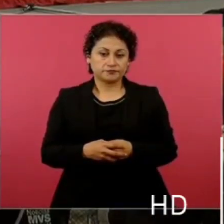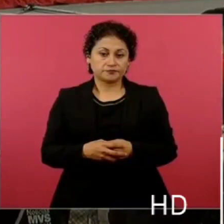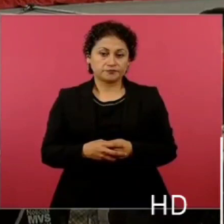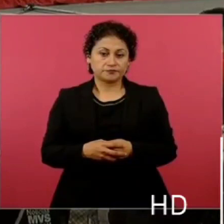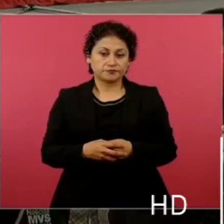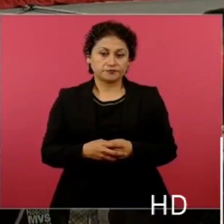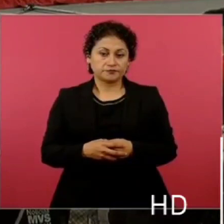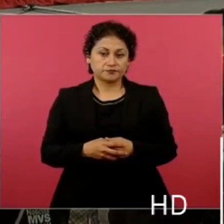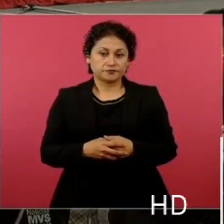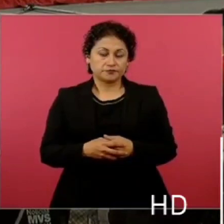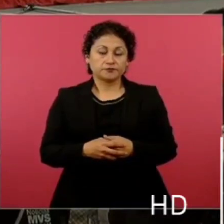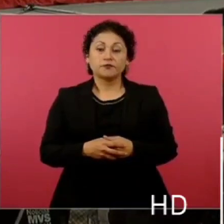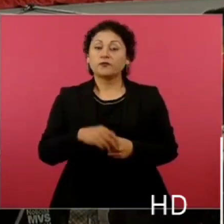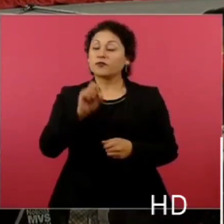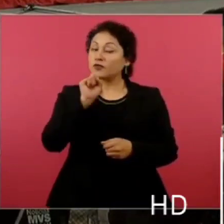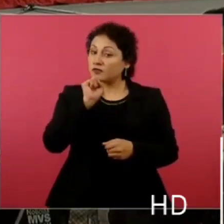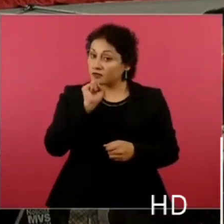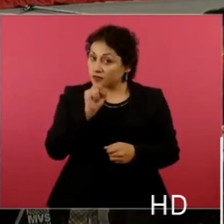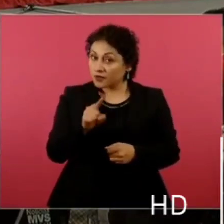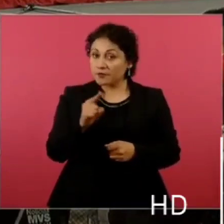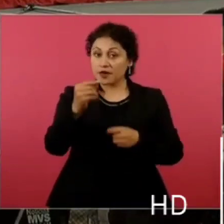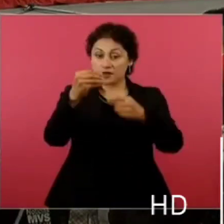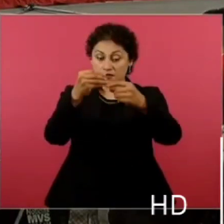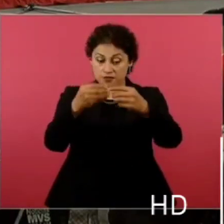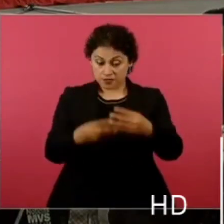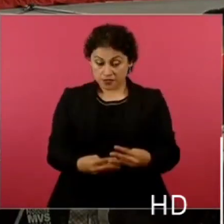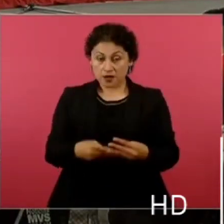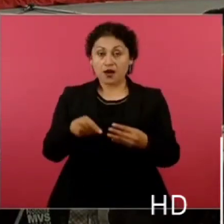Y luego también empresas,